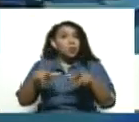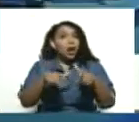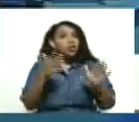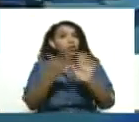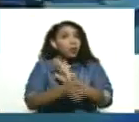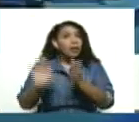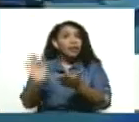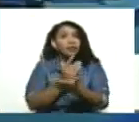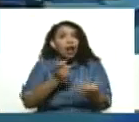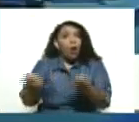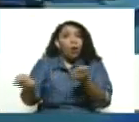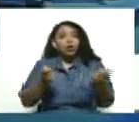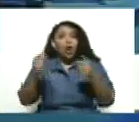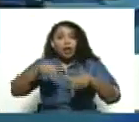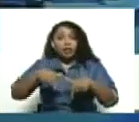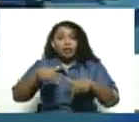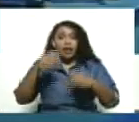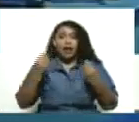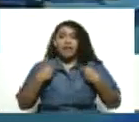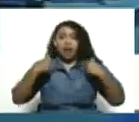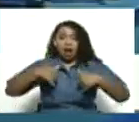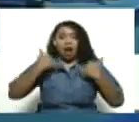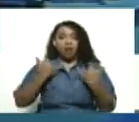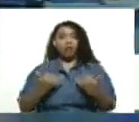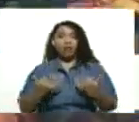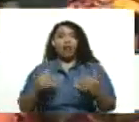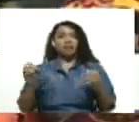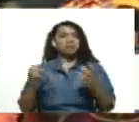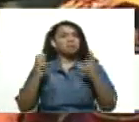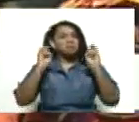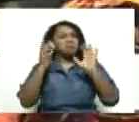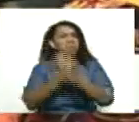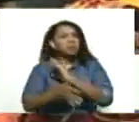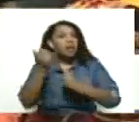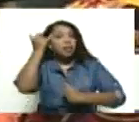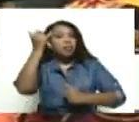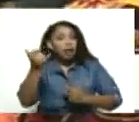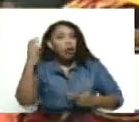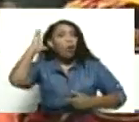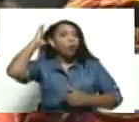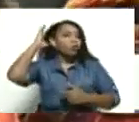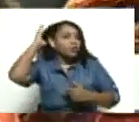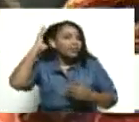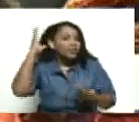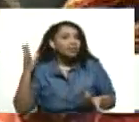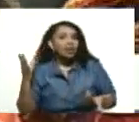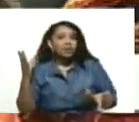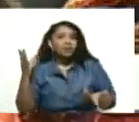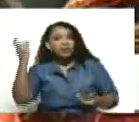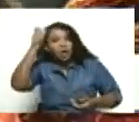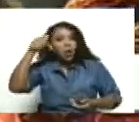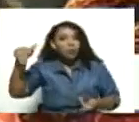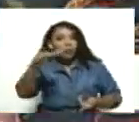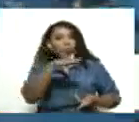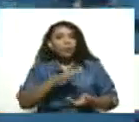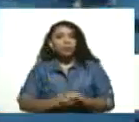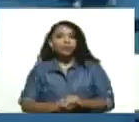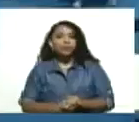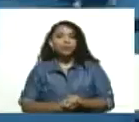existe en la realidad que es el campo de las ideas en la conciencia de los pueblos